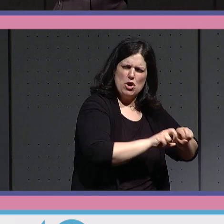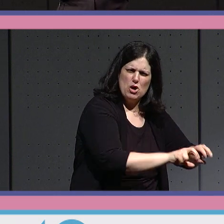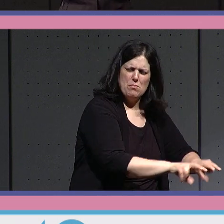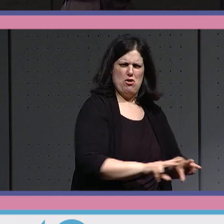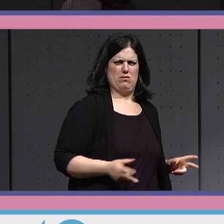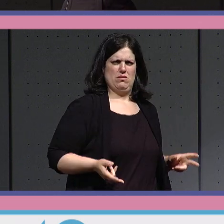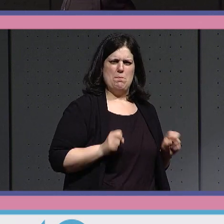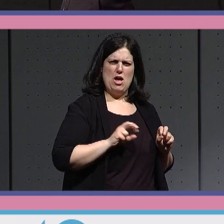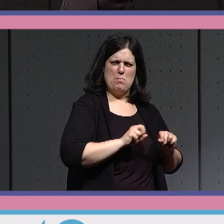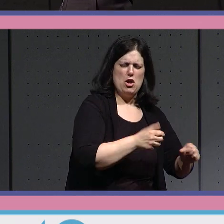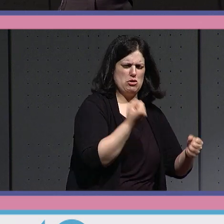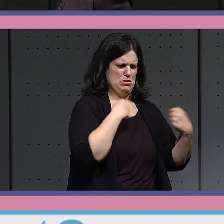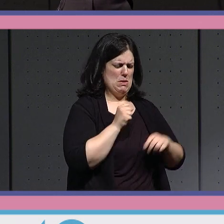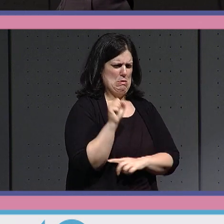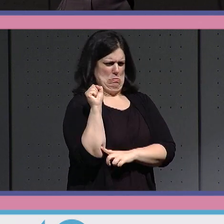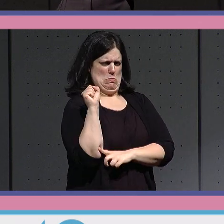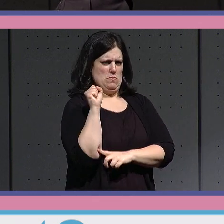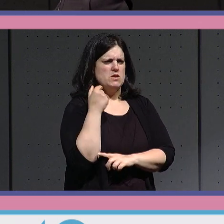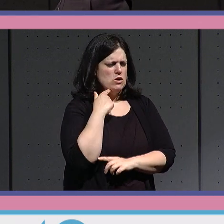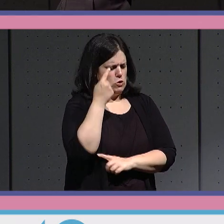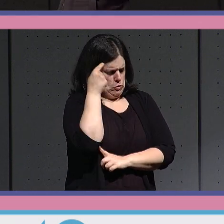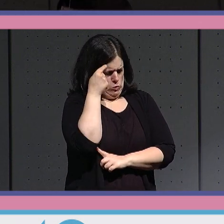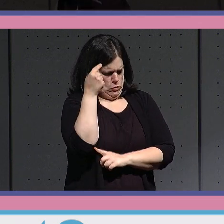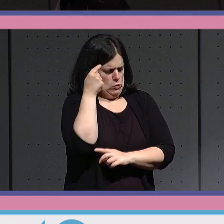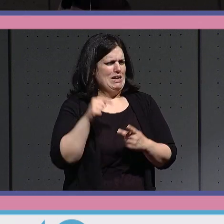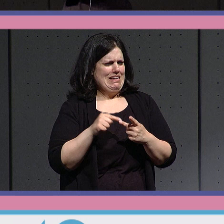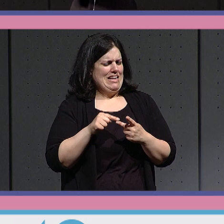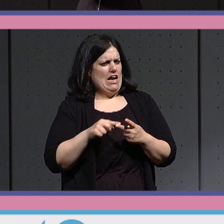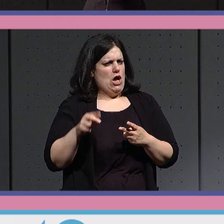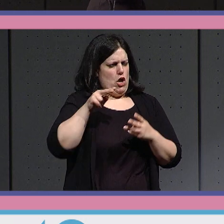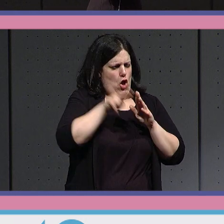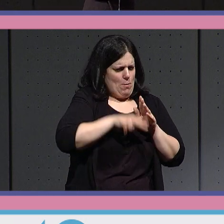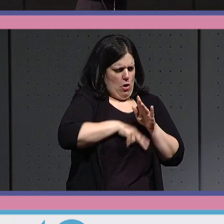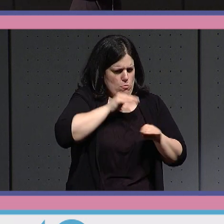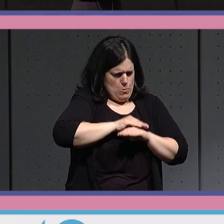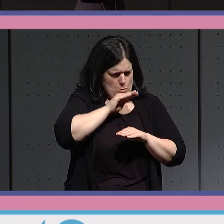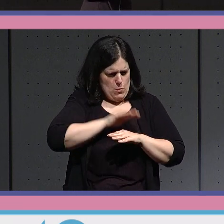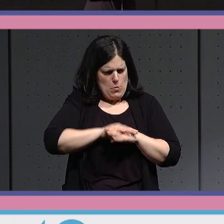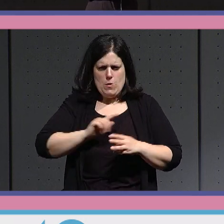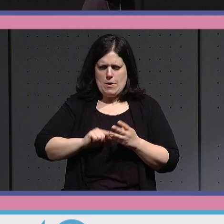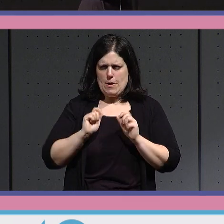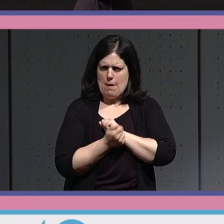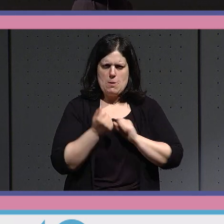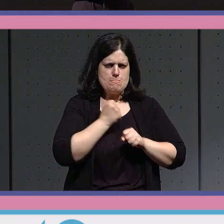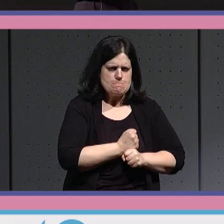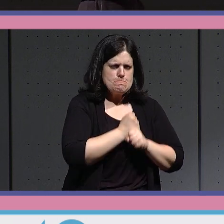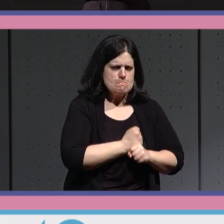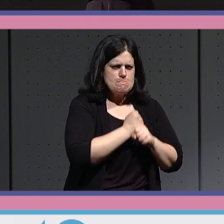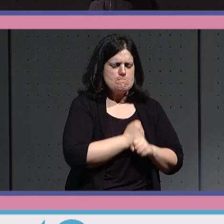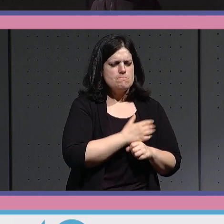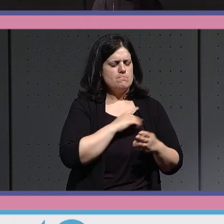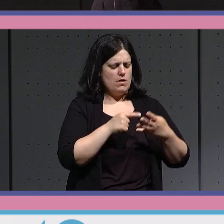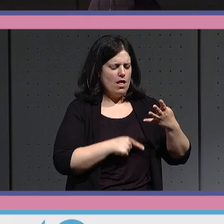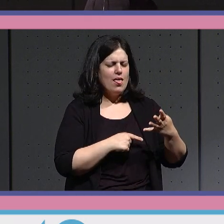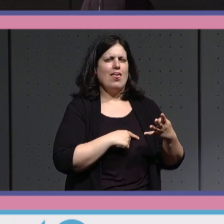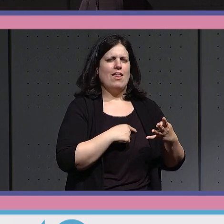peor. Está más rígido, más obsesivo, con más rituales, con más dificultad para el cambio. ¿Qué está pasando ahí? O cuando